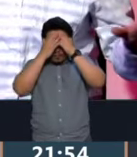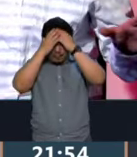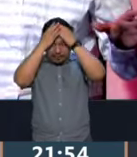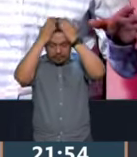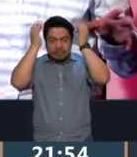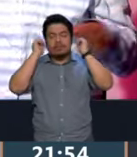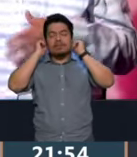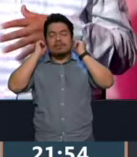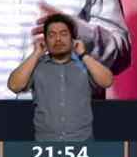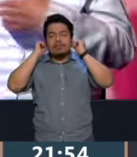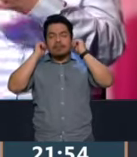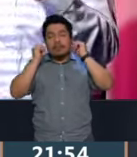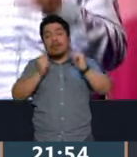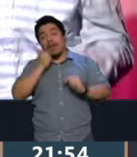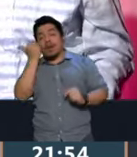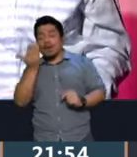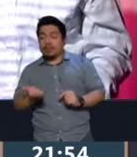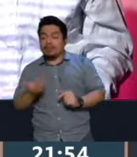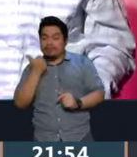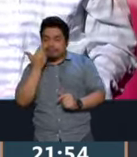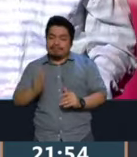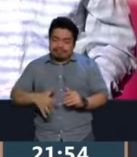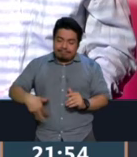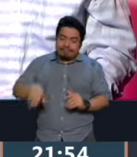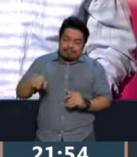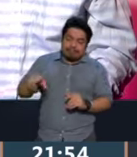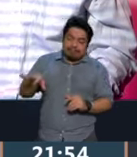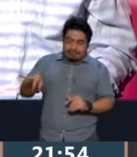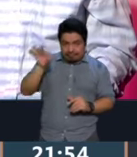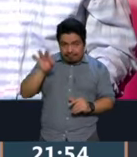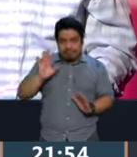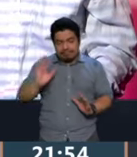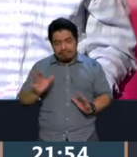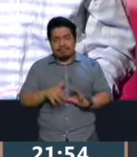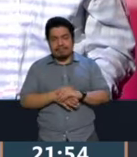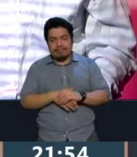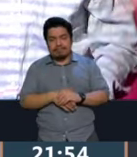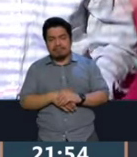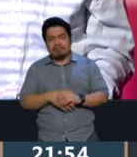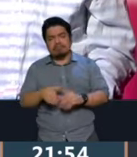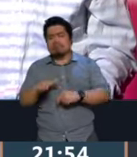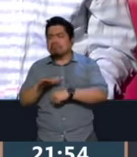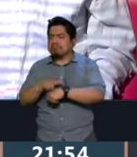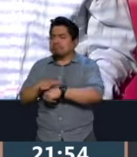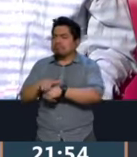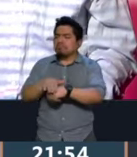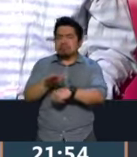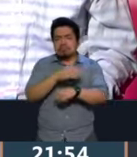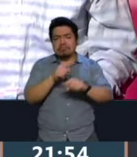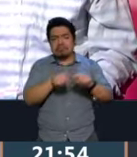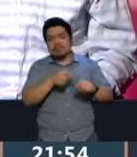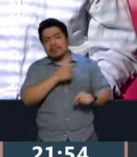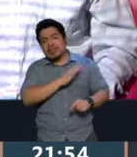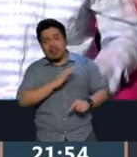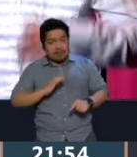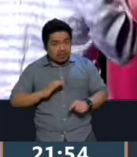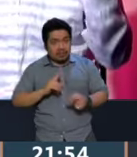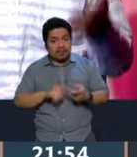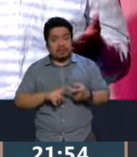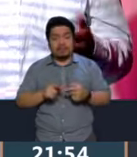orientada hacia otros lados. Y eso es a lo que me refería hace rato. Y pues hacer un llamado a todas las candidaturas, a